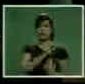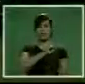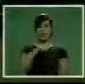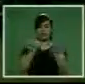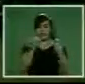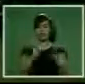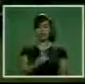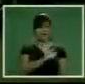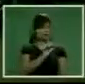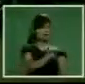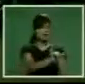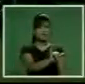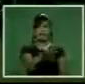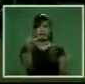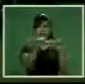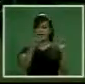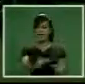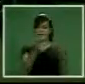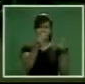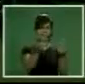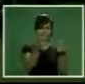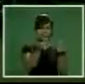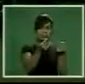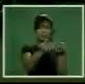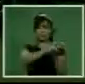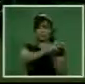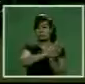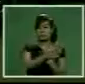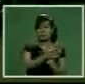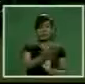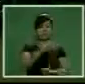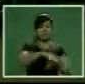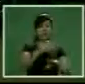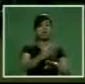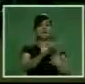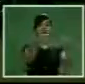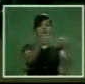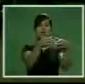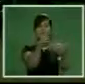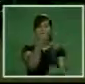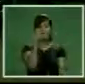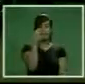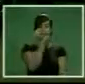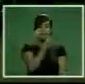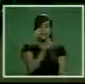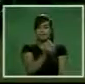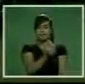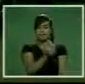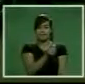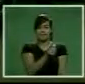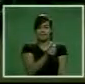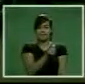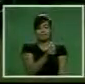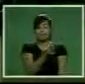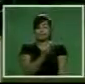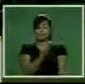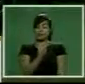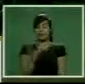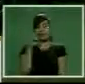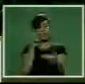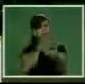sistema, es decir, todo un sistema financiero destruido por la ambición de un grupo. Hay unas cosas, porque es que uno se pone